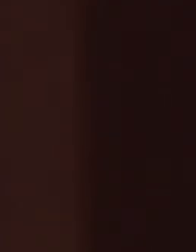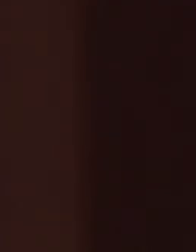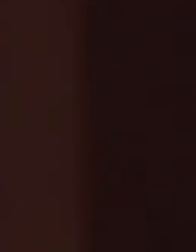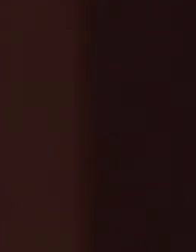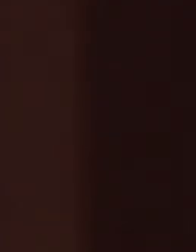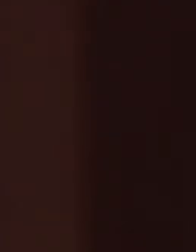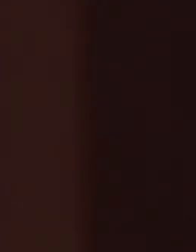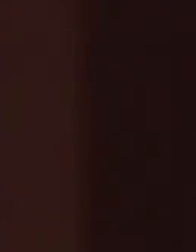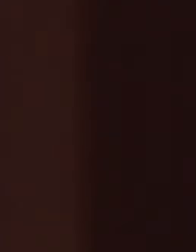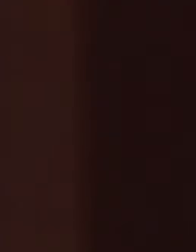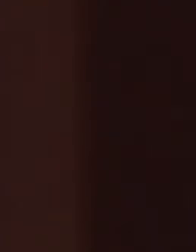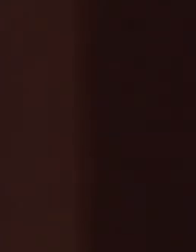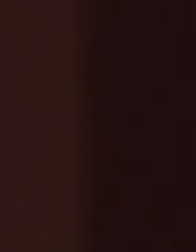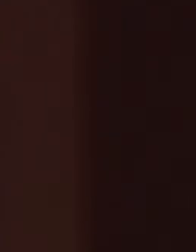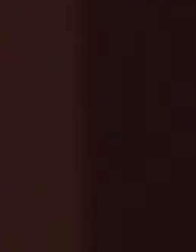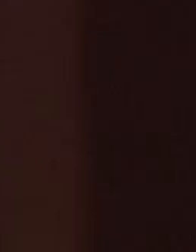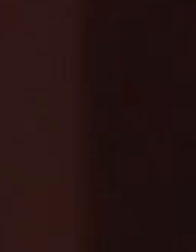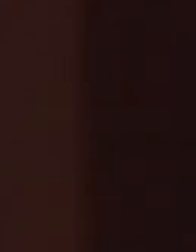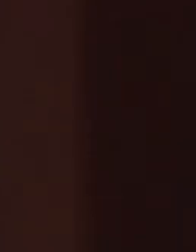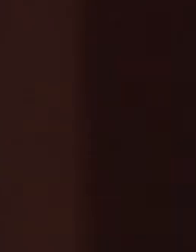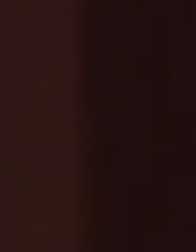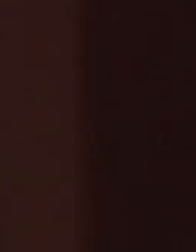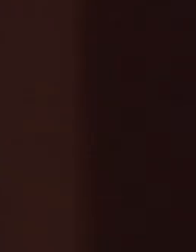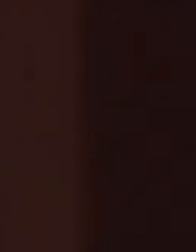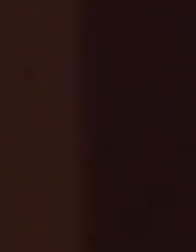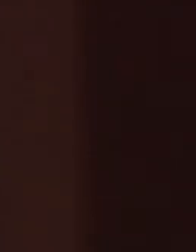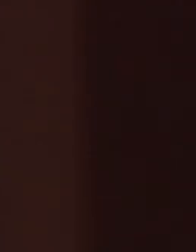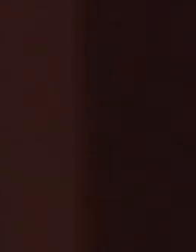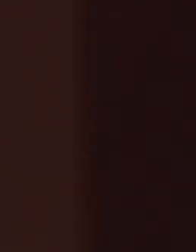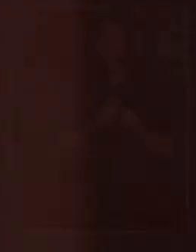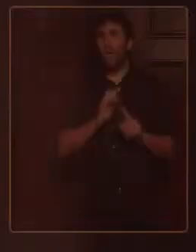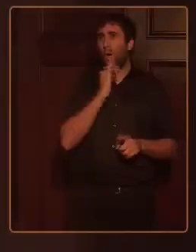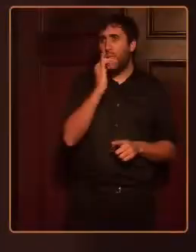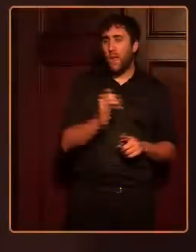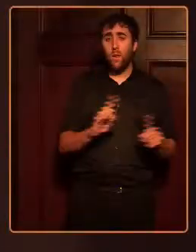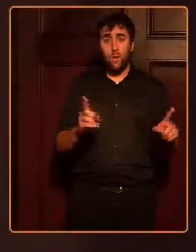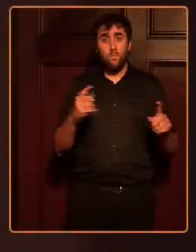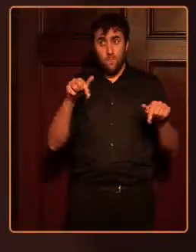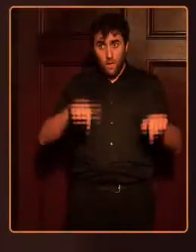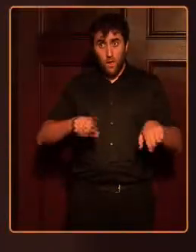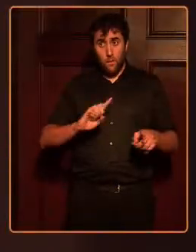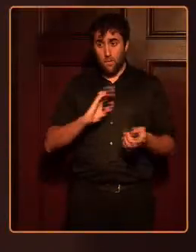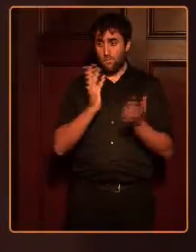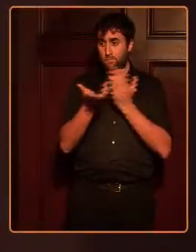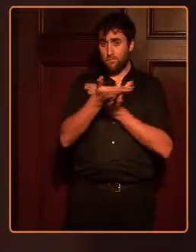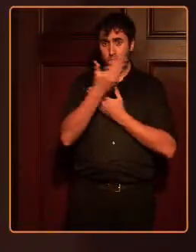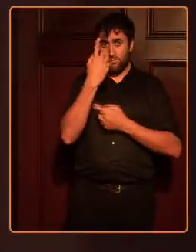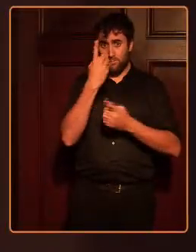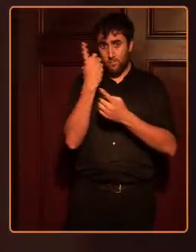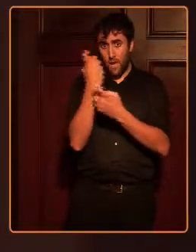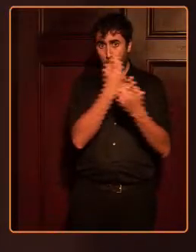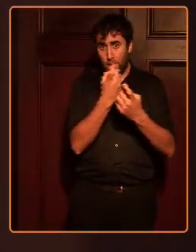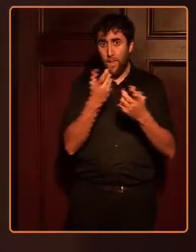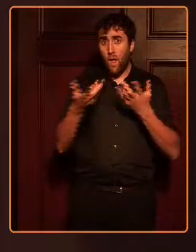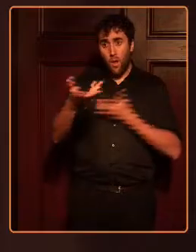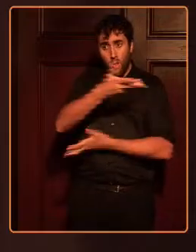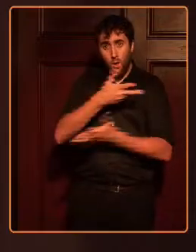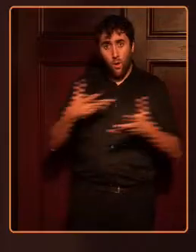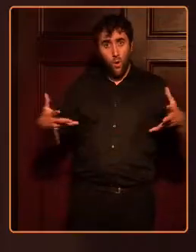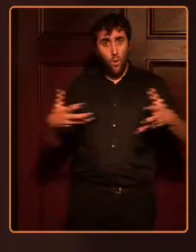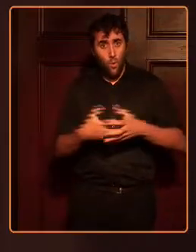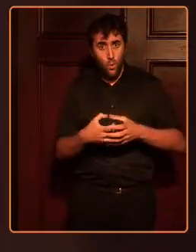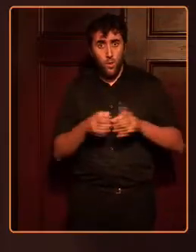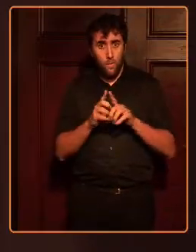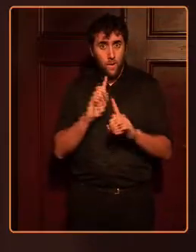idea no es solo contar cosas de lo que estamos haciendo, sino aprender, estar en este camino compartido